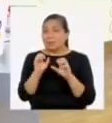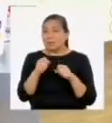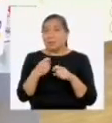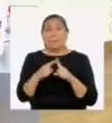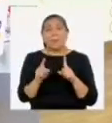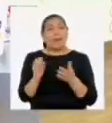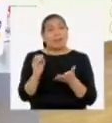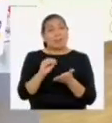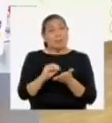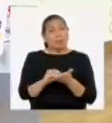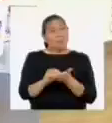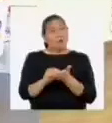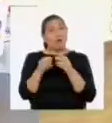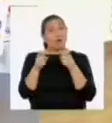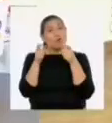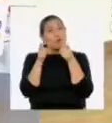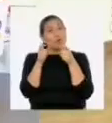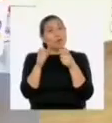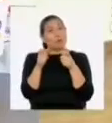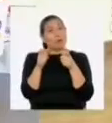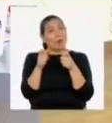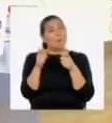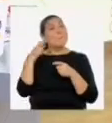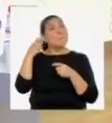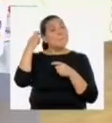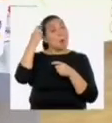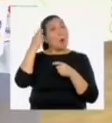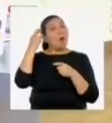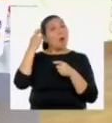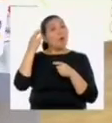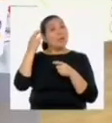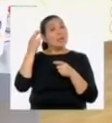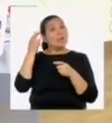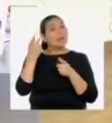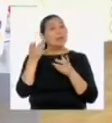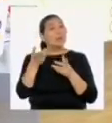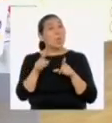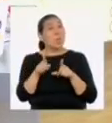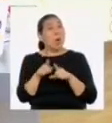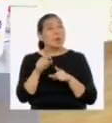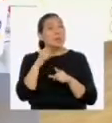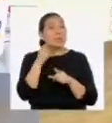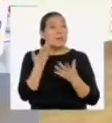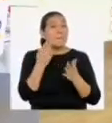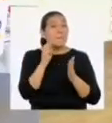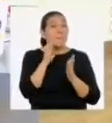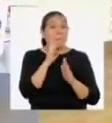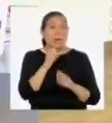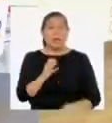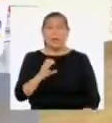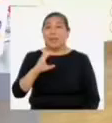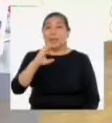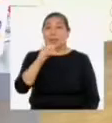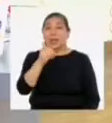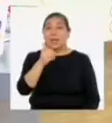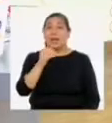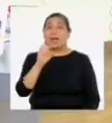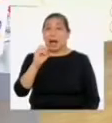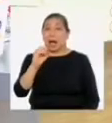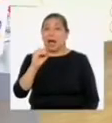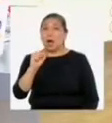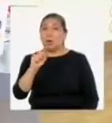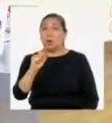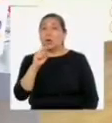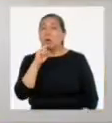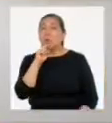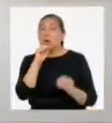sí, que además de tener el control político, también detentaban el poder sacerdotal, y en el caso de la señora de Cao, al parecer